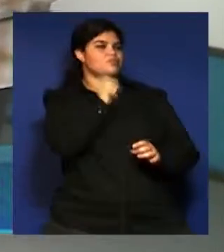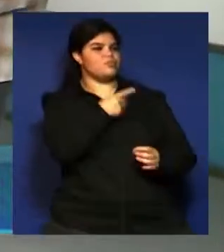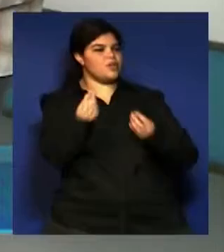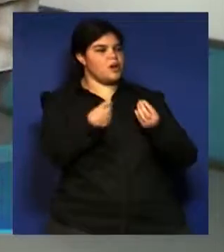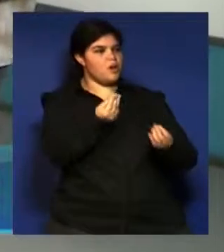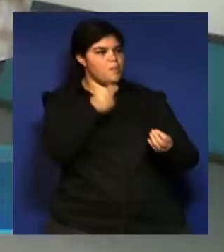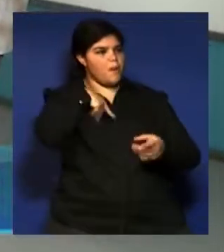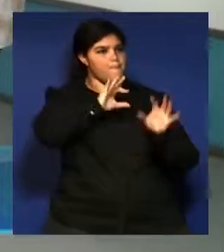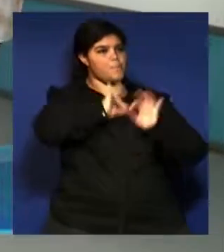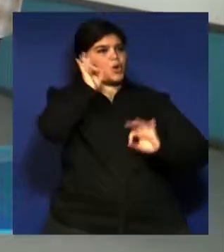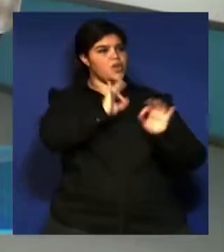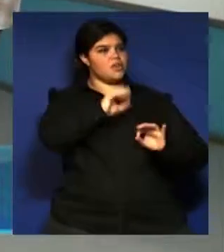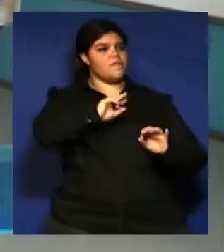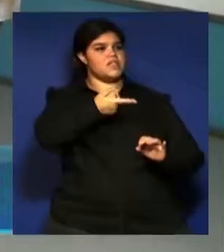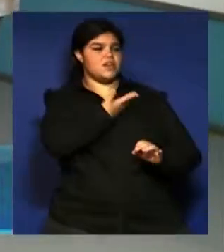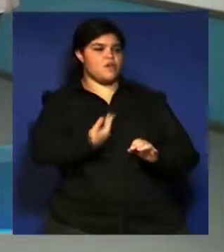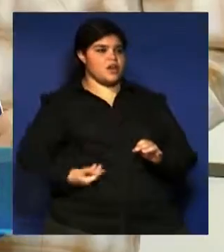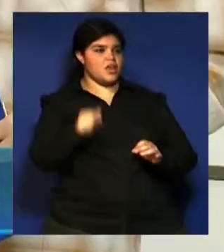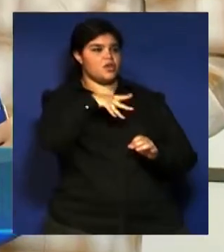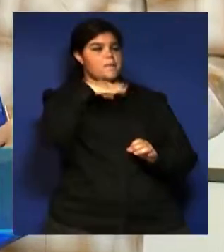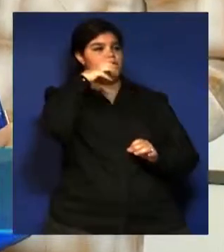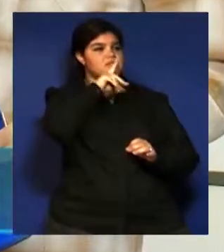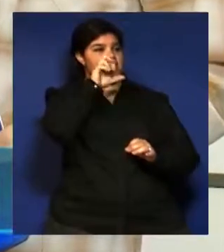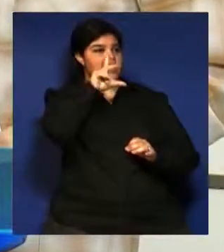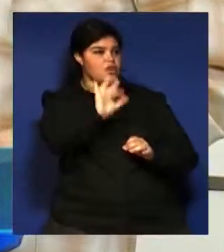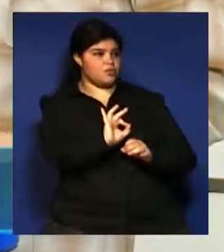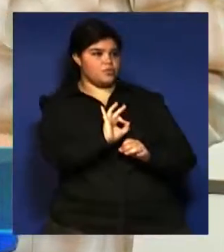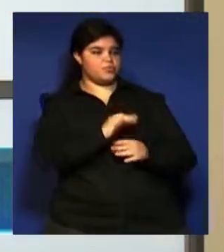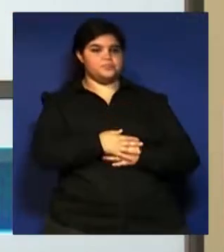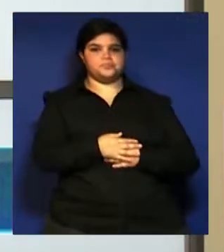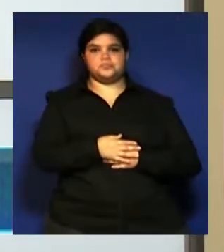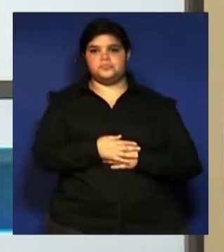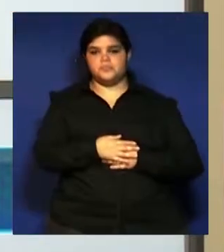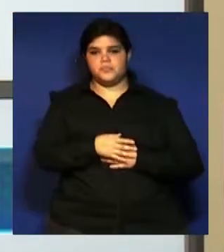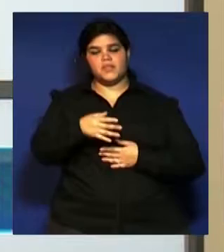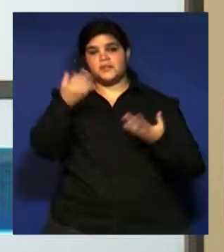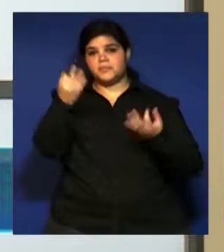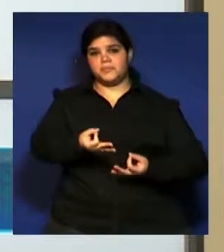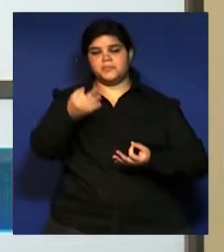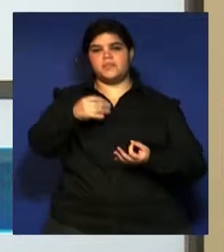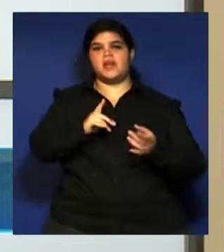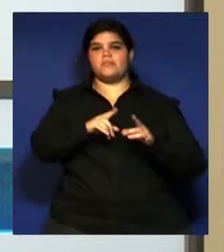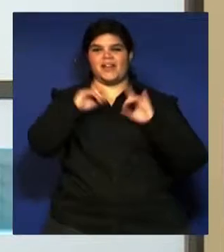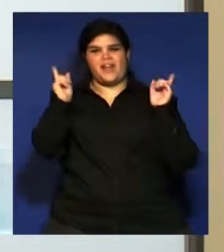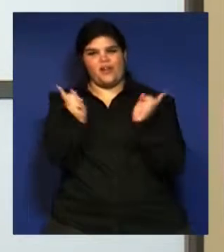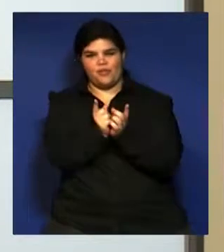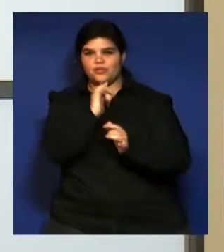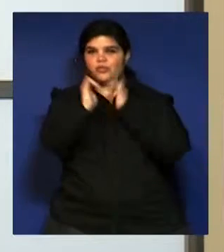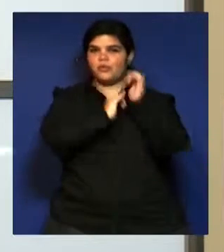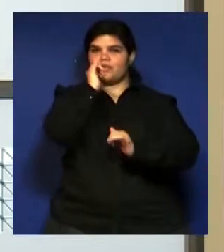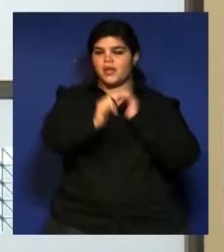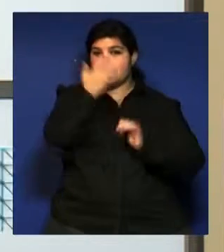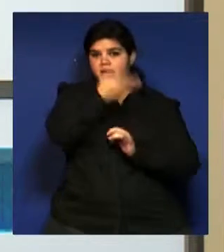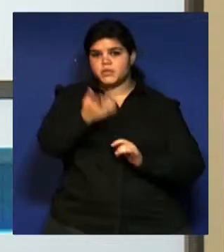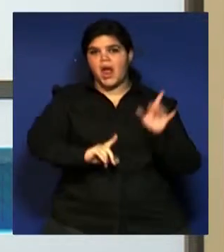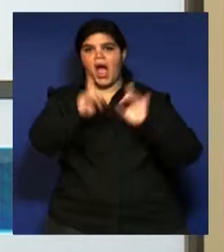se conoce de la vicegobernadora Laura Montero. Bueno, para simplificar un poco, quizás también para la gente que en general no está